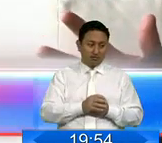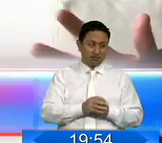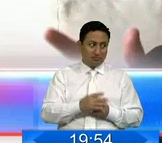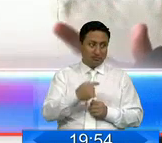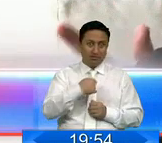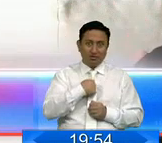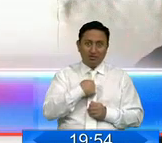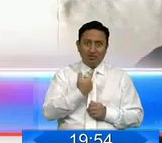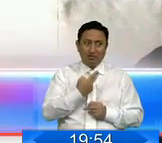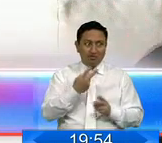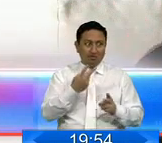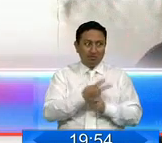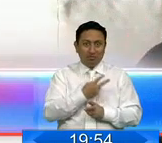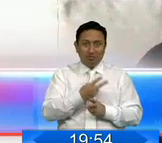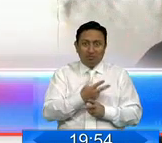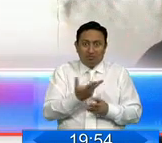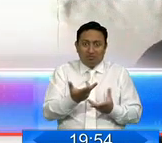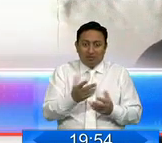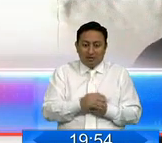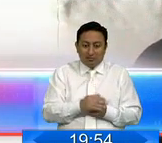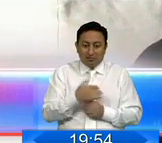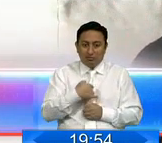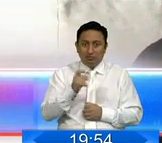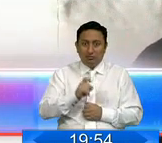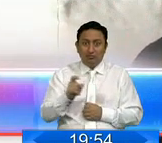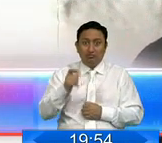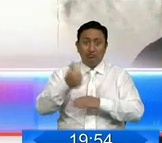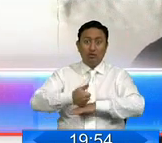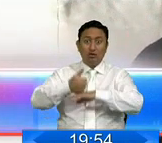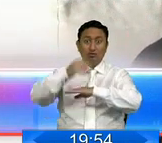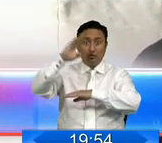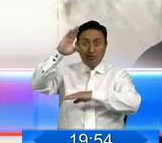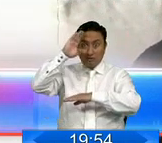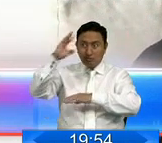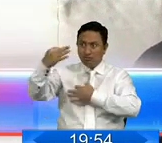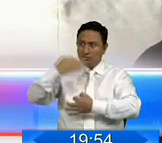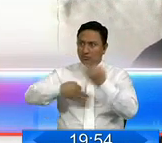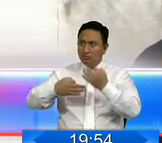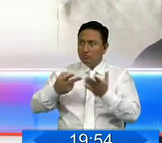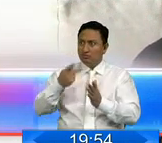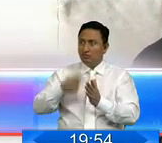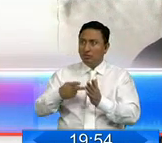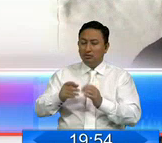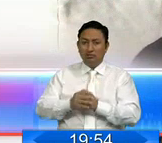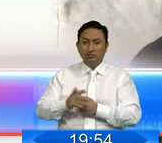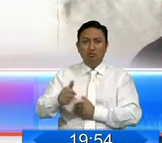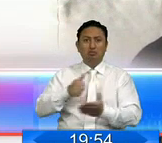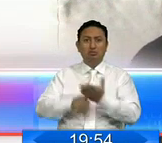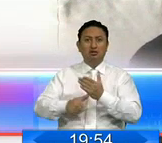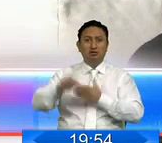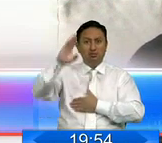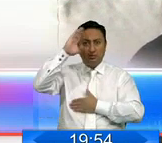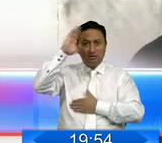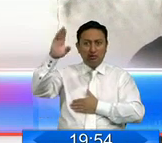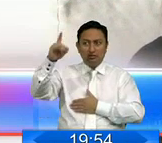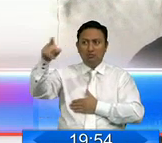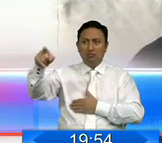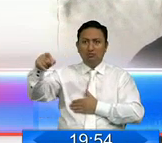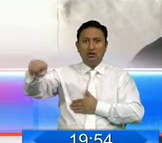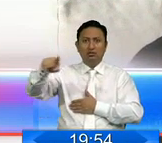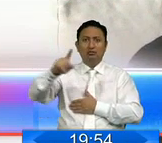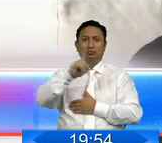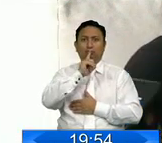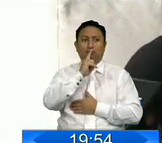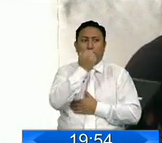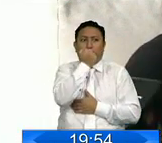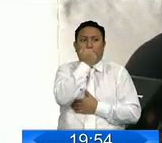cualquier cosa. Y exijo una explicación al comandante general de la policía y a la ministra del Interior por qué se guardó silencio